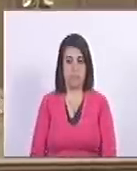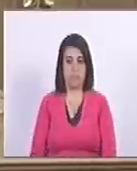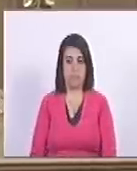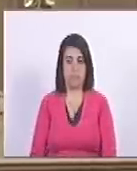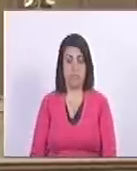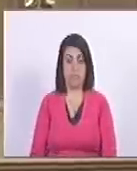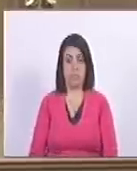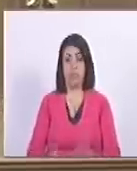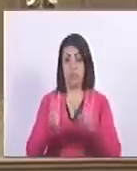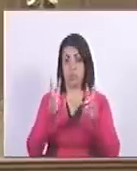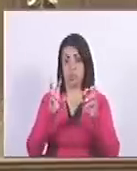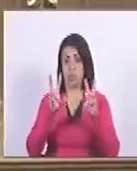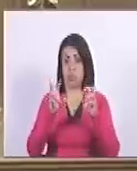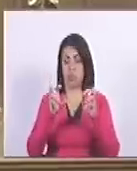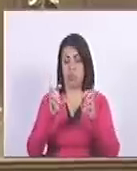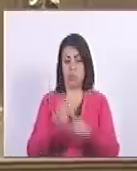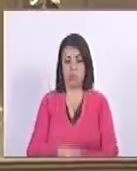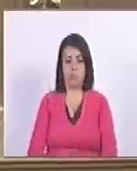el nuevo